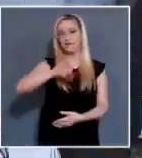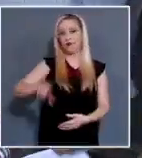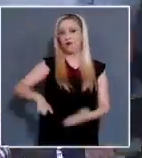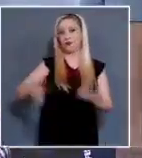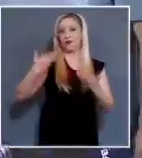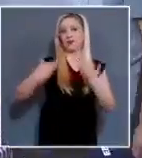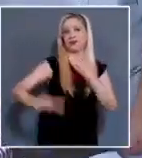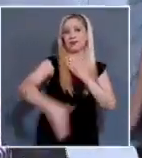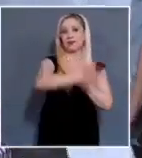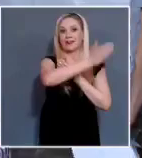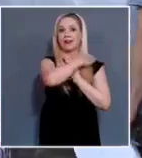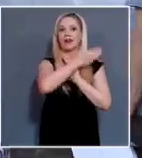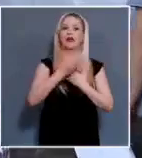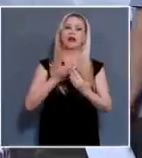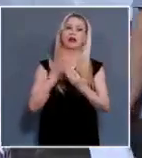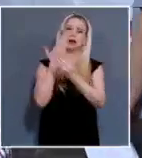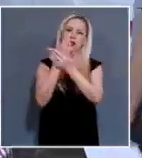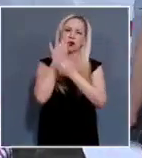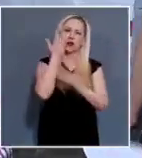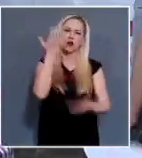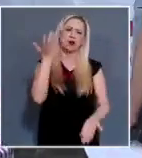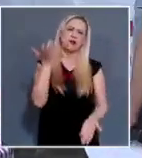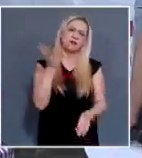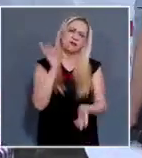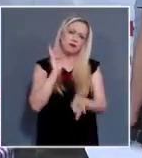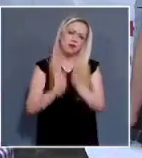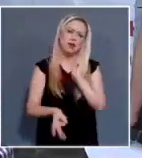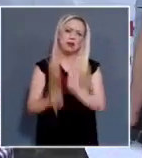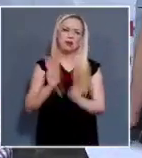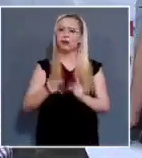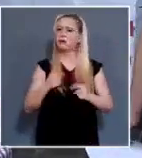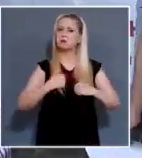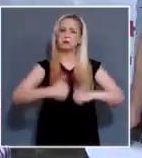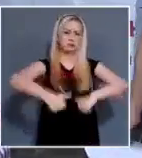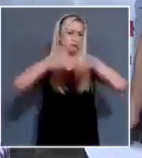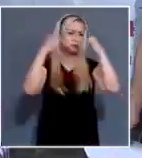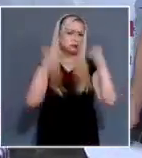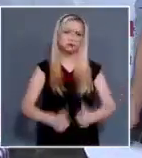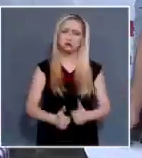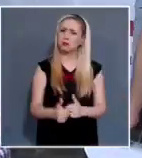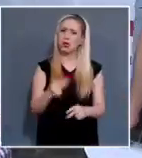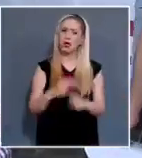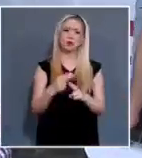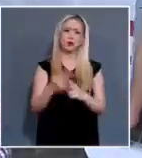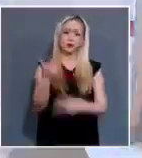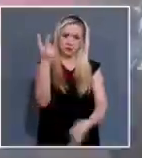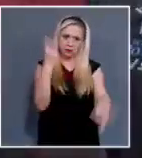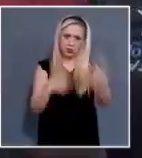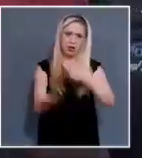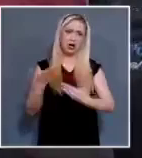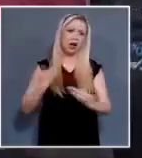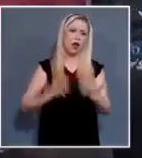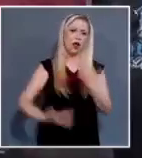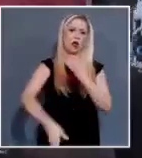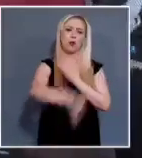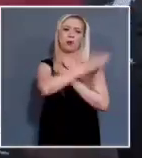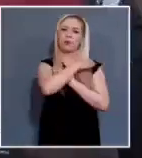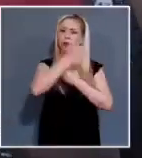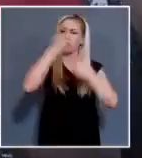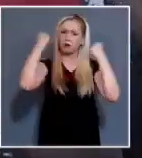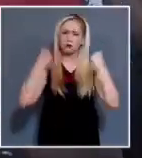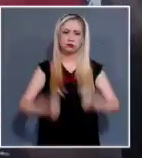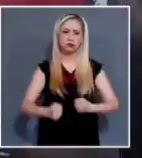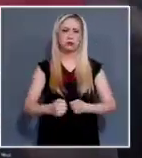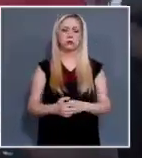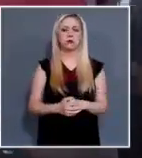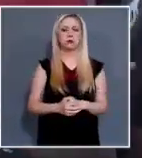exigieron diálogo. Anunciaron que no se van a retirar hasta que no sean recibidos por la jefa de gobierno. Pero nosotros estábamos en una situación